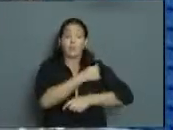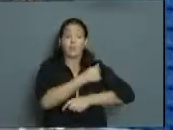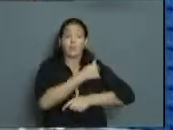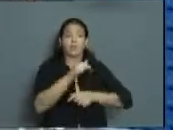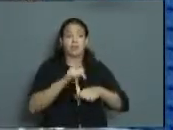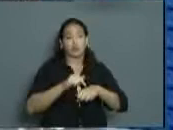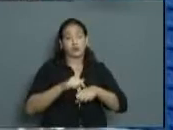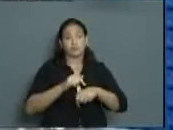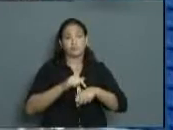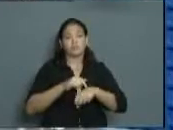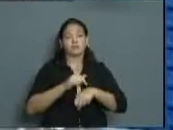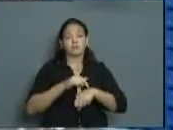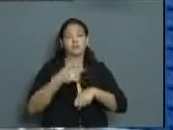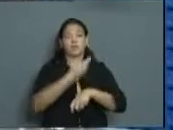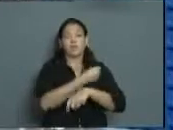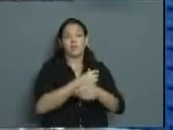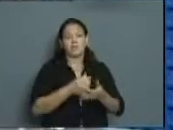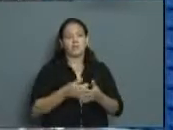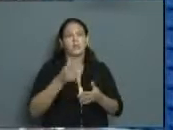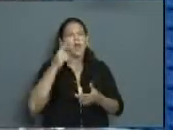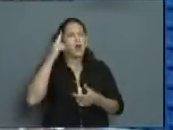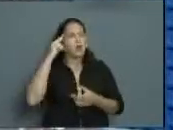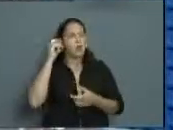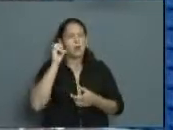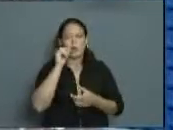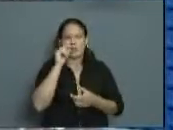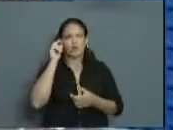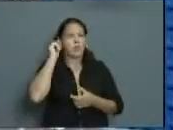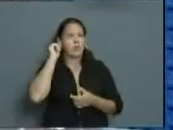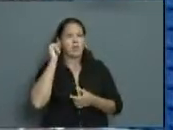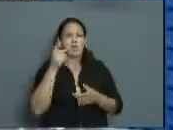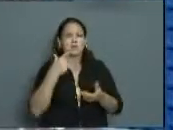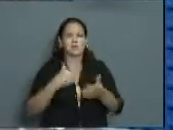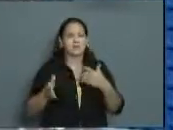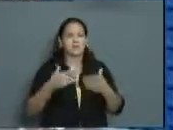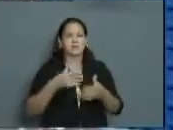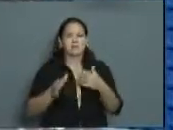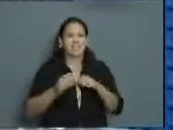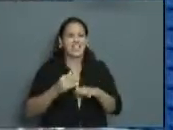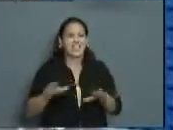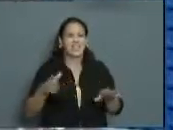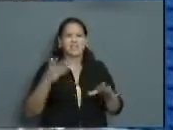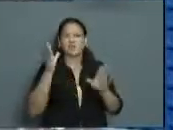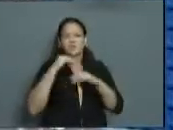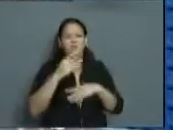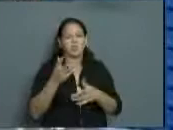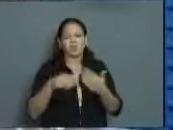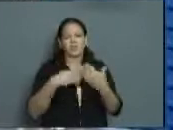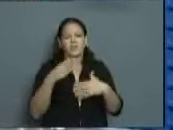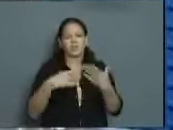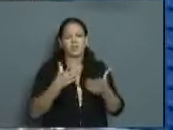mayor parte de nuestros abuelitos ya se vacunaron y no ha habido problema serio de vacunación. Entonces, no tiene por qué tener